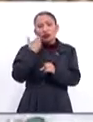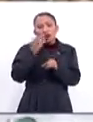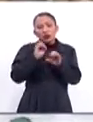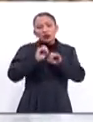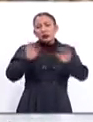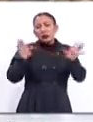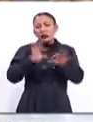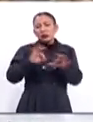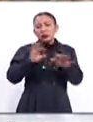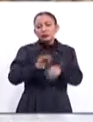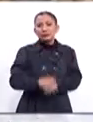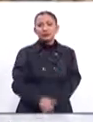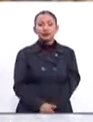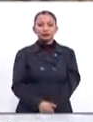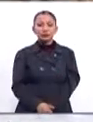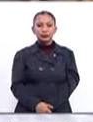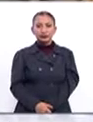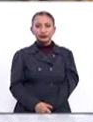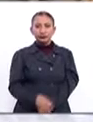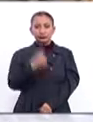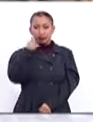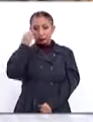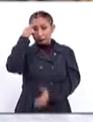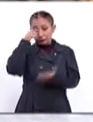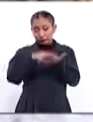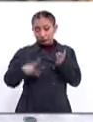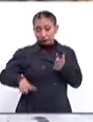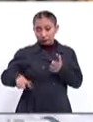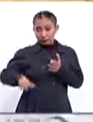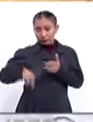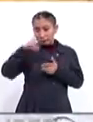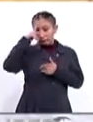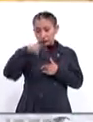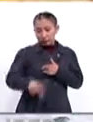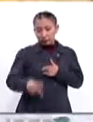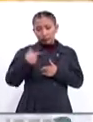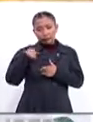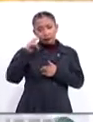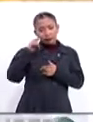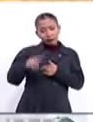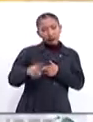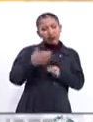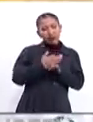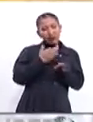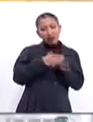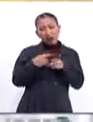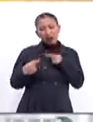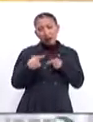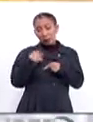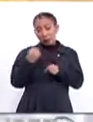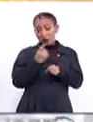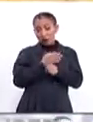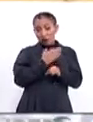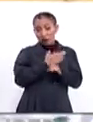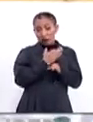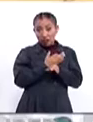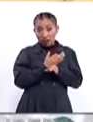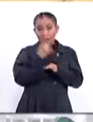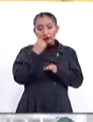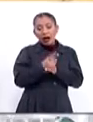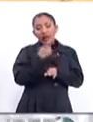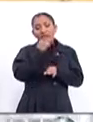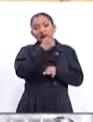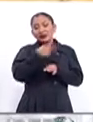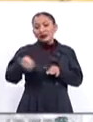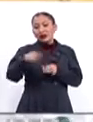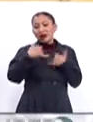nos explicaras. Sí, a mí me parece que el gobierno mexicano, encabezado por el presidente Peña Nieto, tiene una gran oportunidad para decirle a